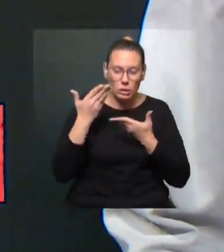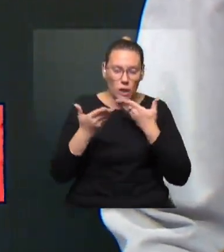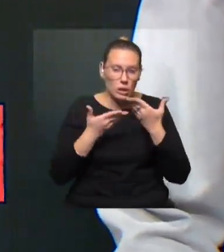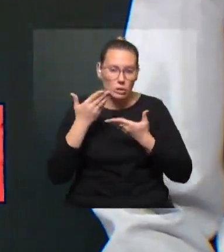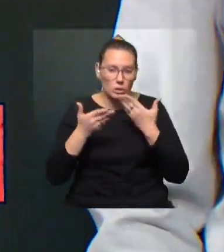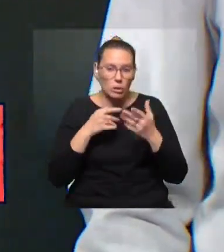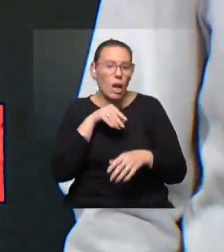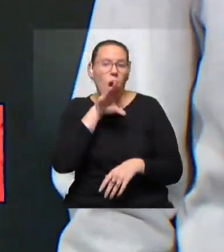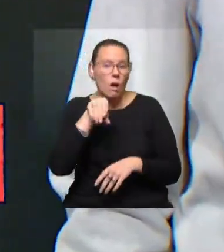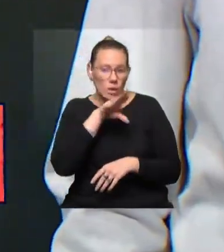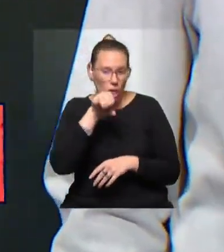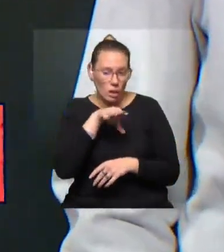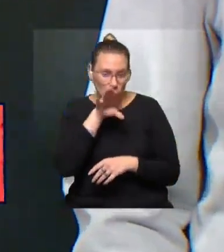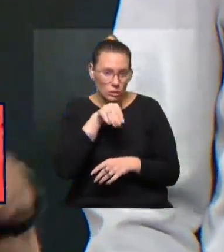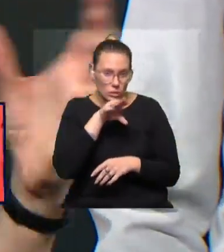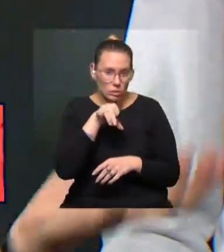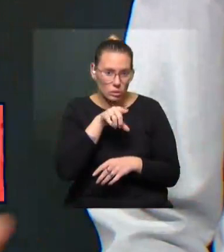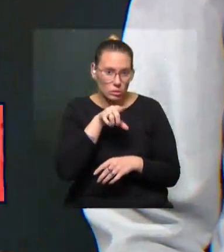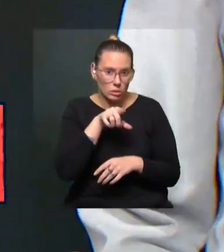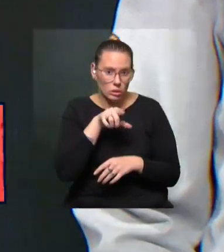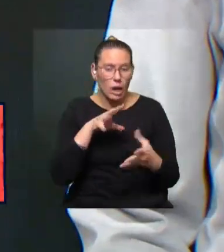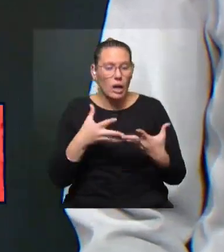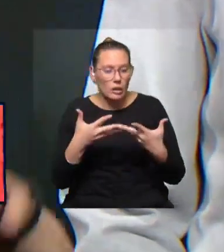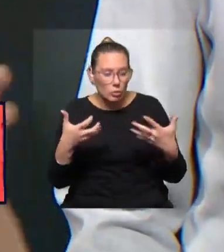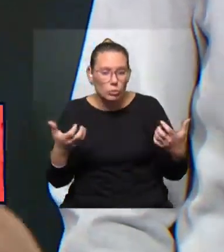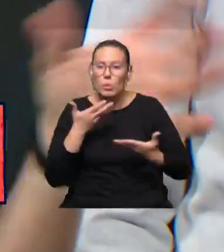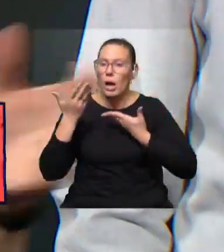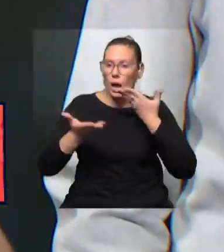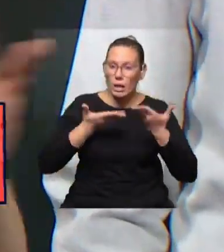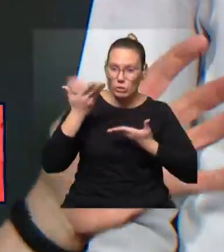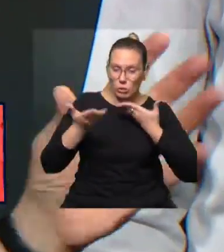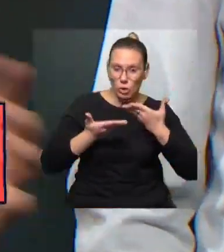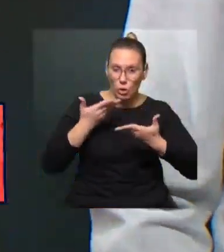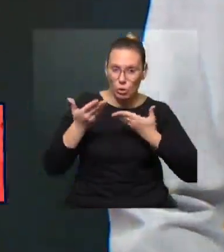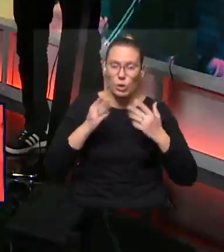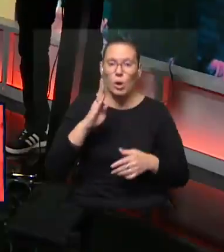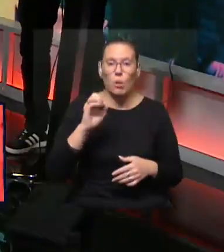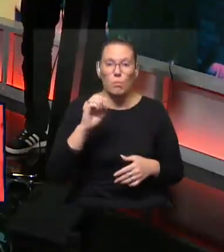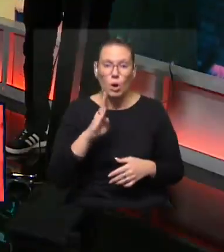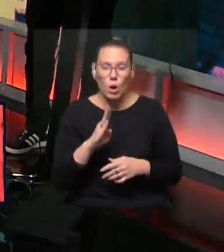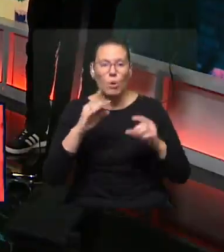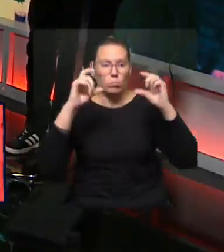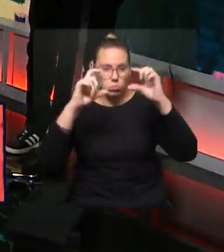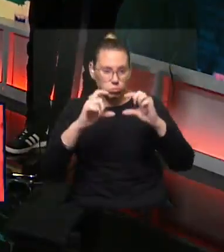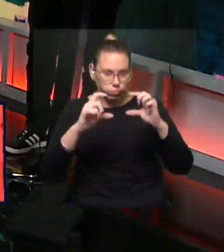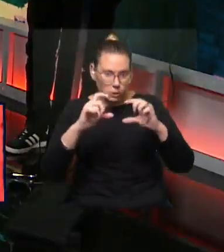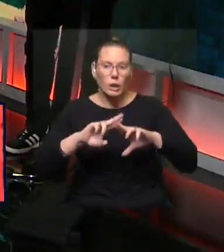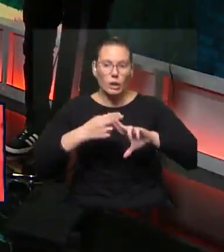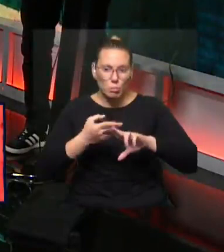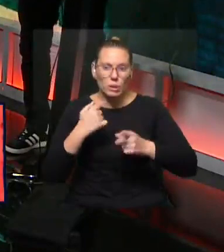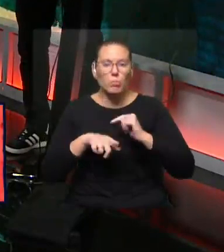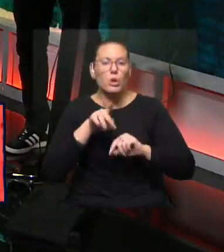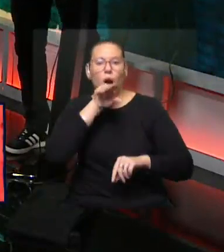habladas O sea la estructura de la canción la estructura de la canción pop estribillo verde pero